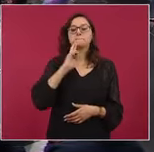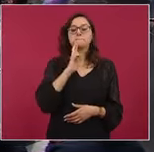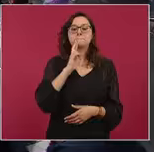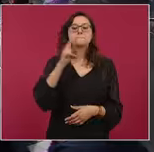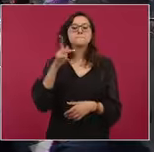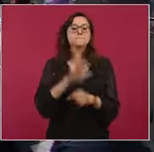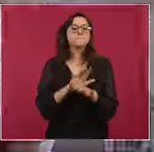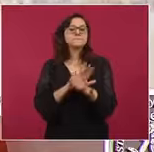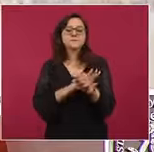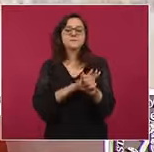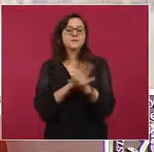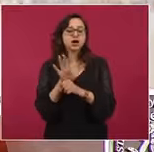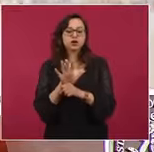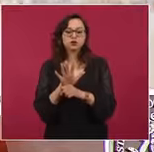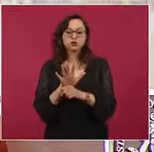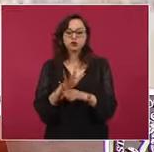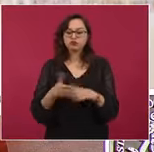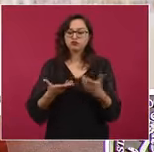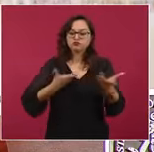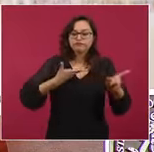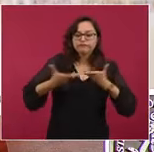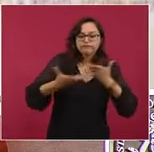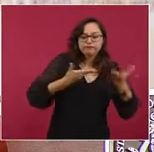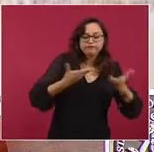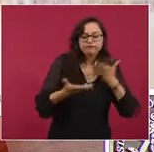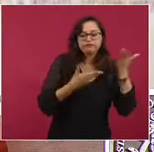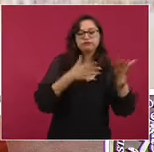es buscar los acuerdos